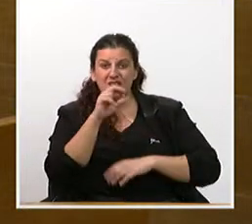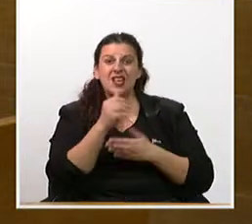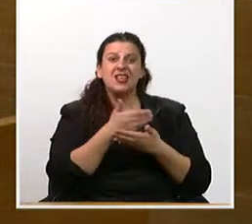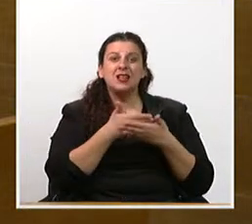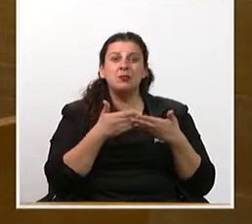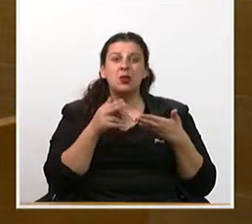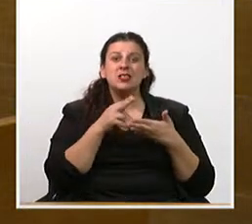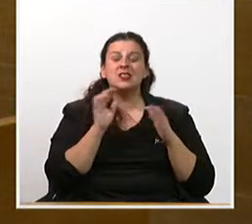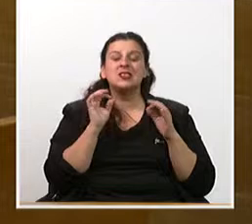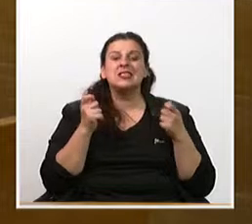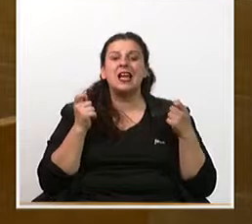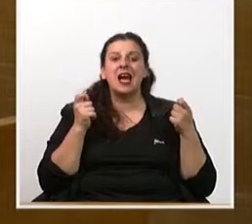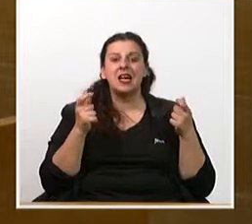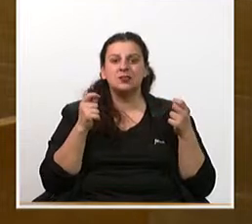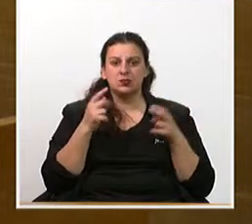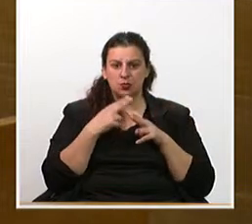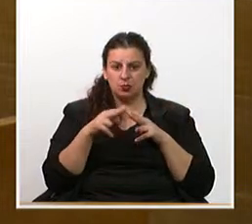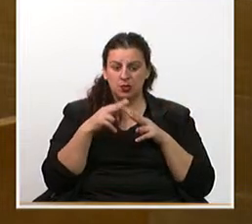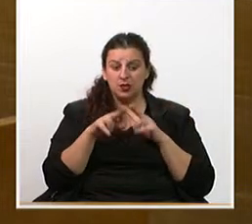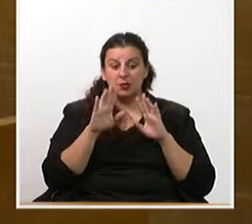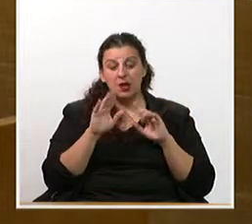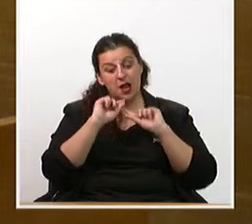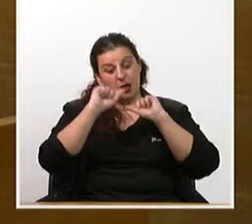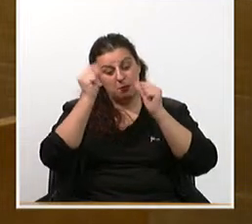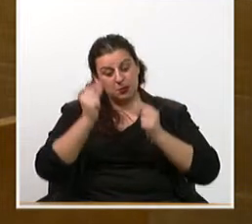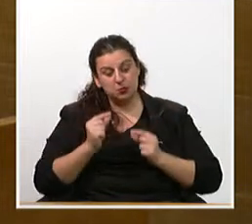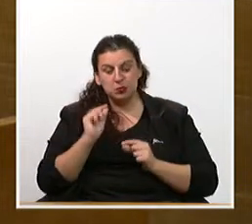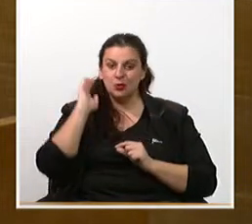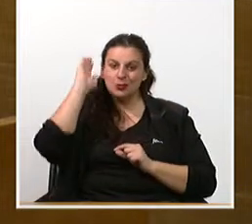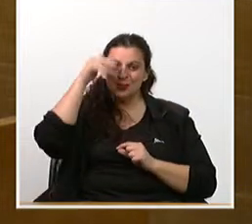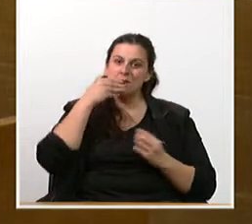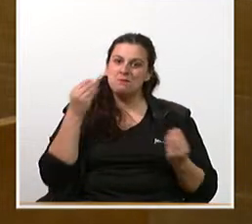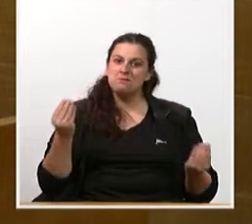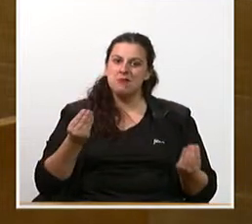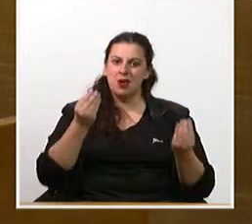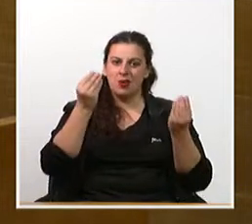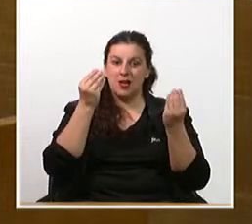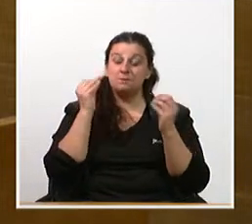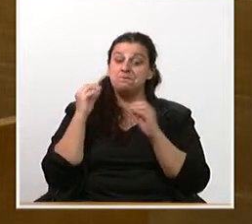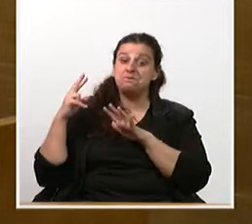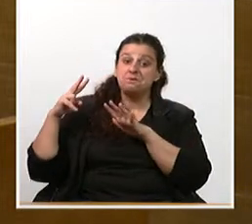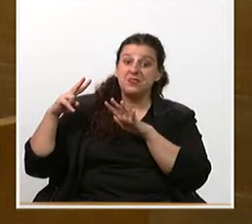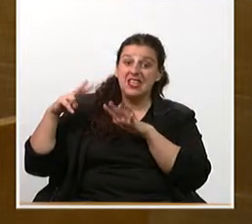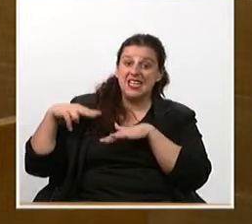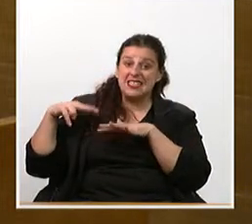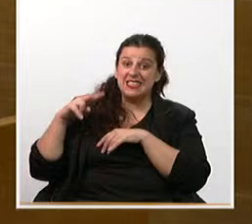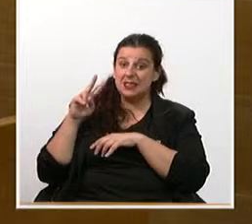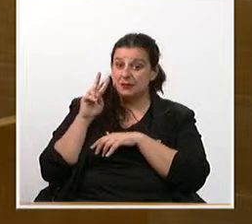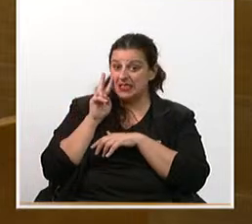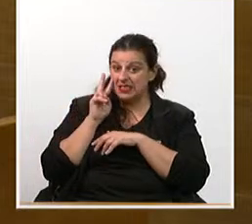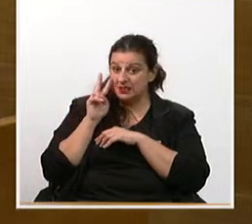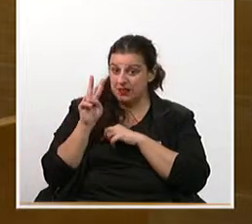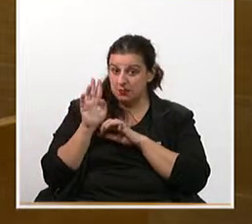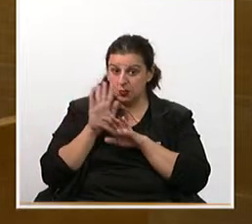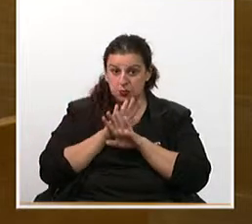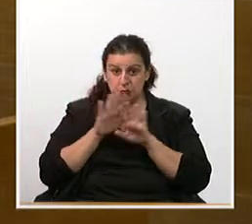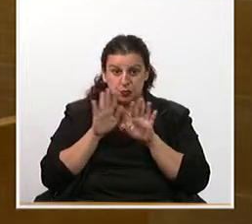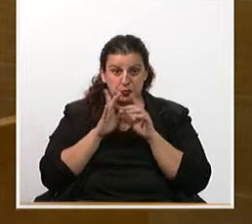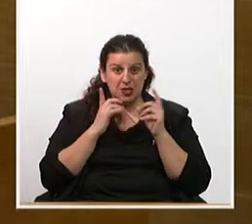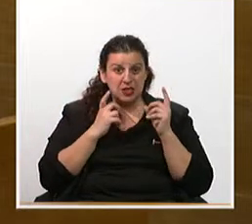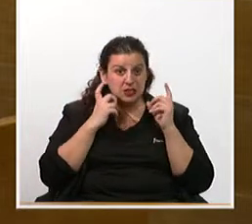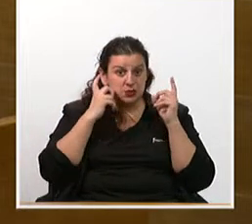en gasto político y poder mejorar así el presupuesto a las consellería en 7 meses hemos visto como fruto de ese grandísimo esfuerzo de este